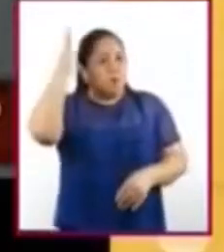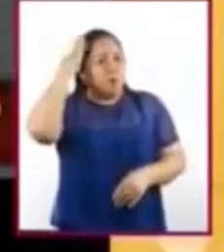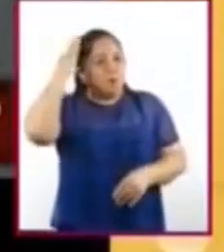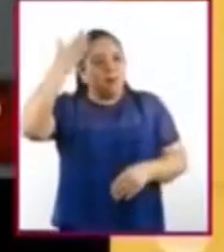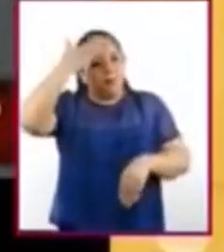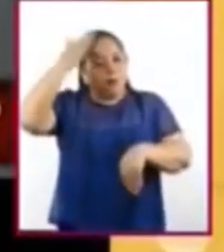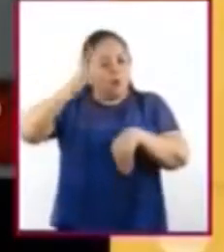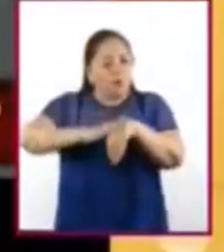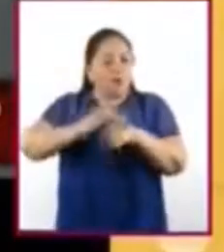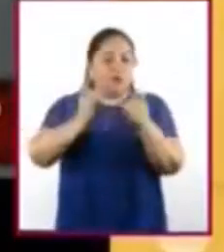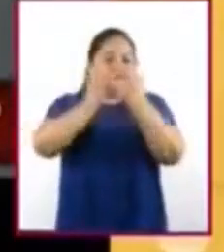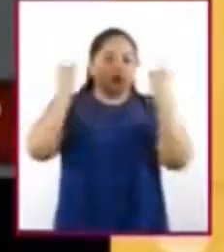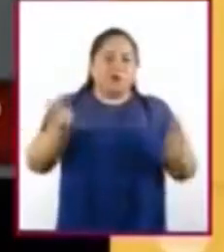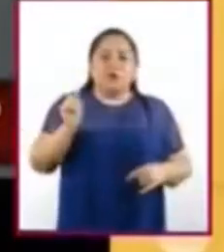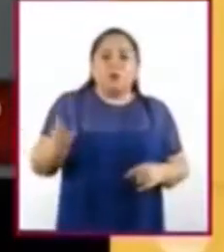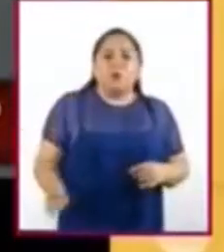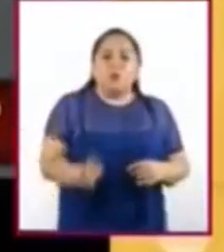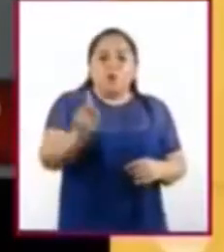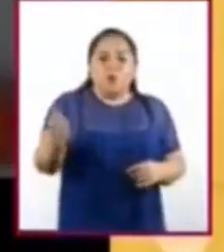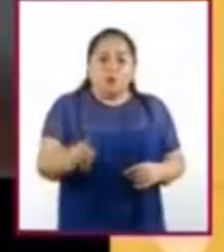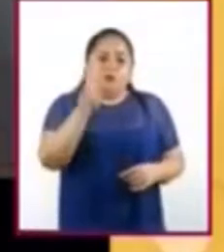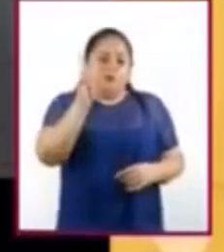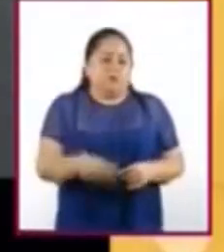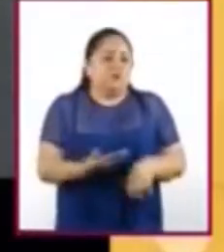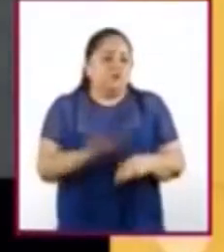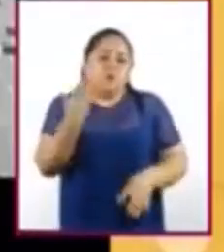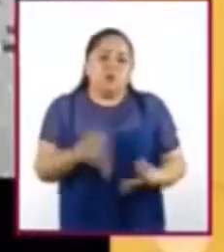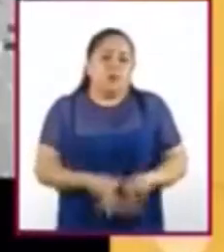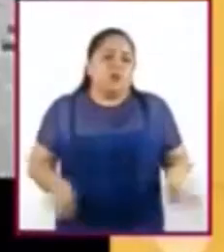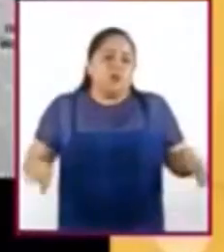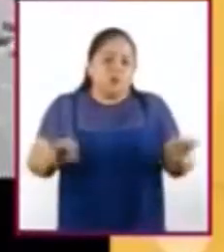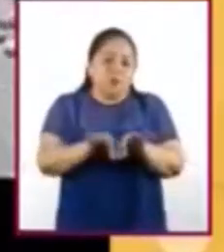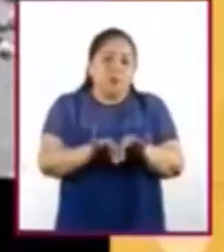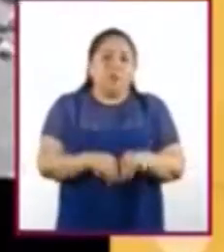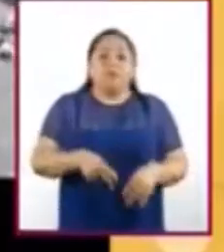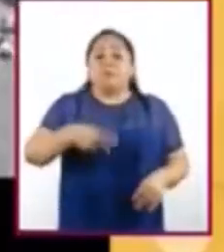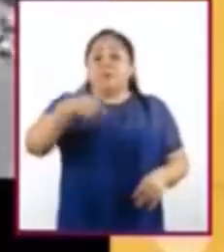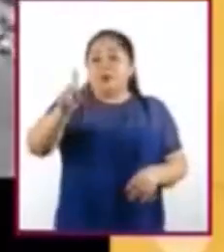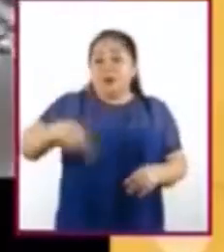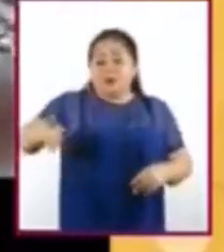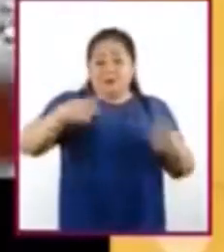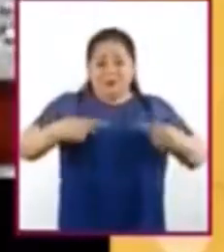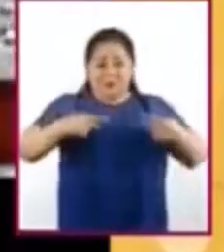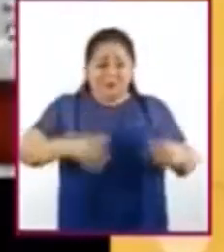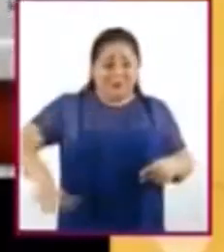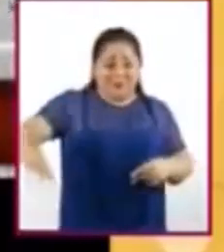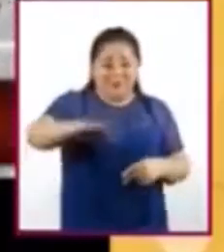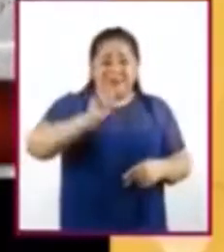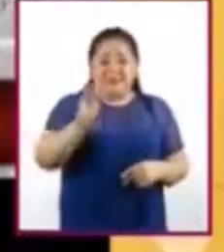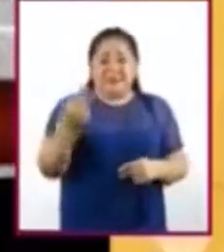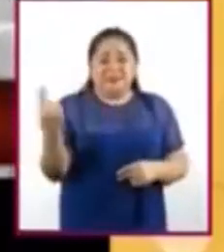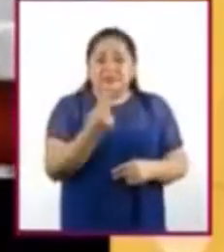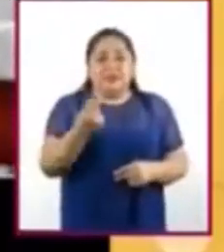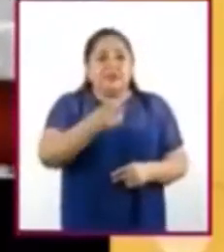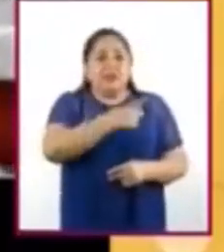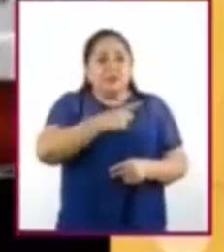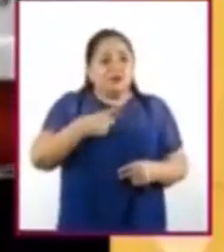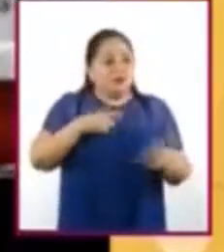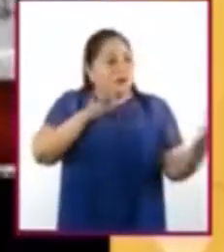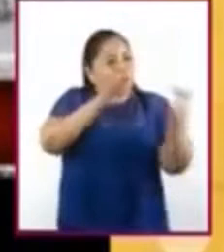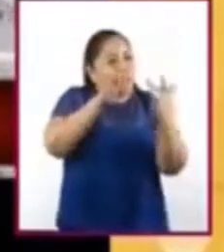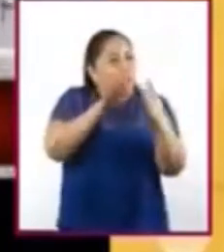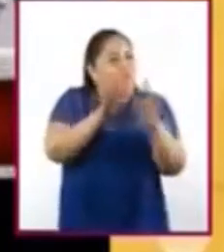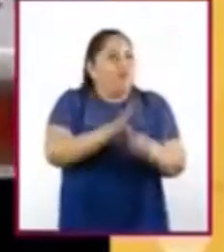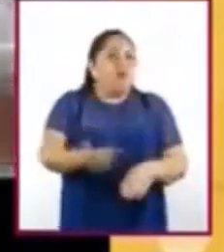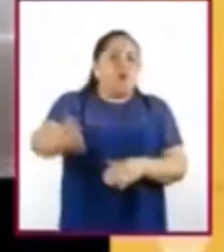memoria histórica de un pueblo es algo importantísimo. Los individuos como las sociedades necesitamos tener alguna conexión con el